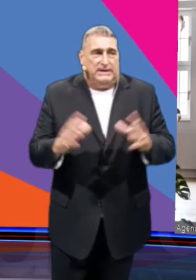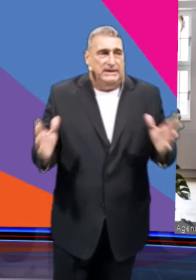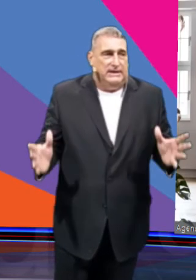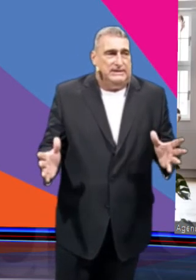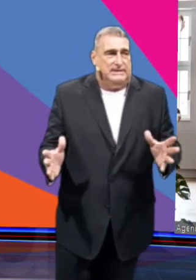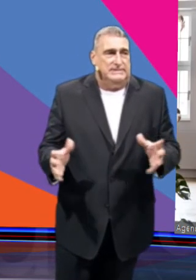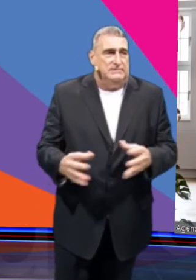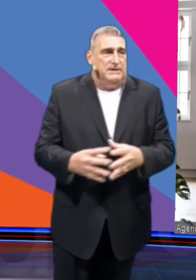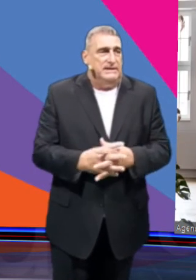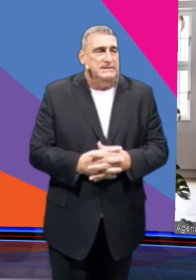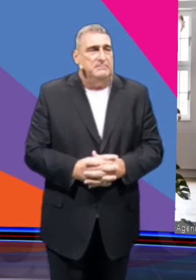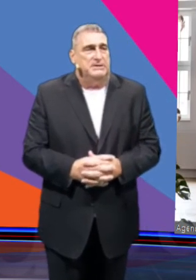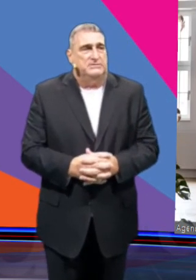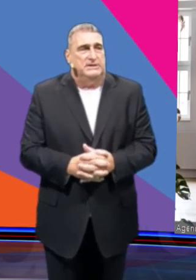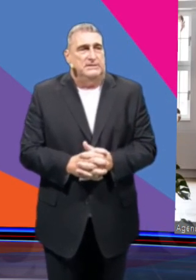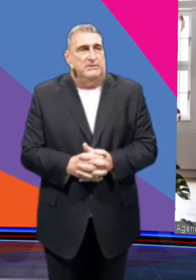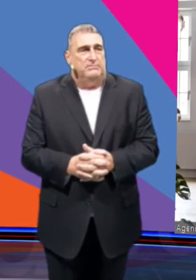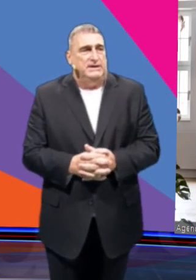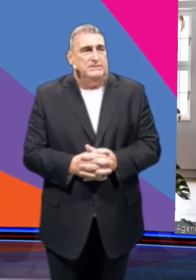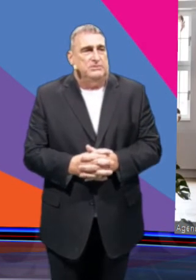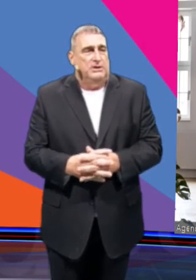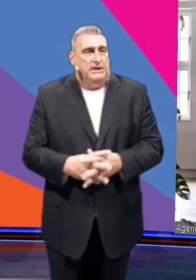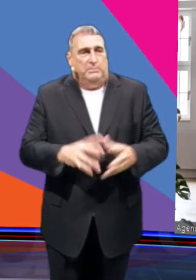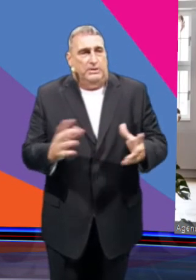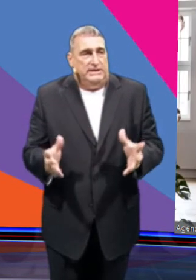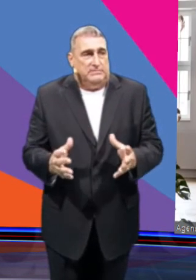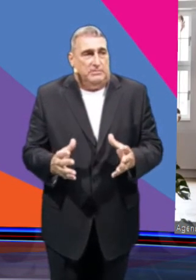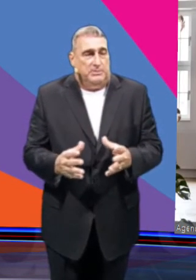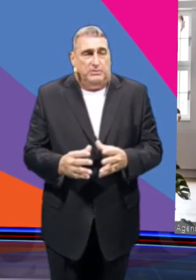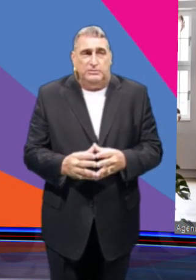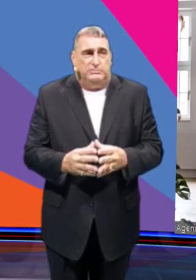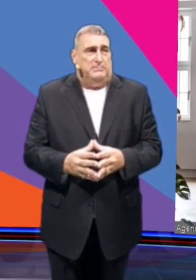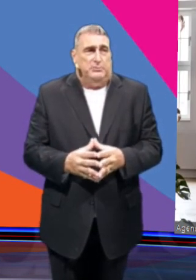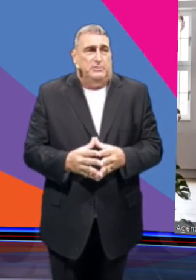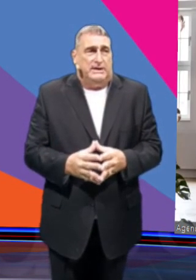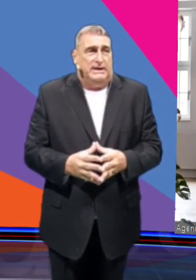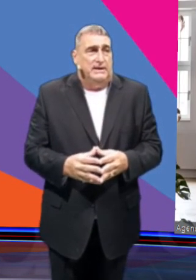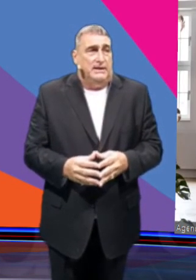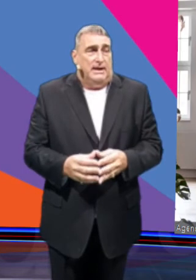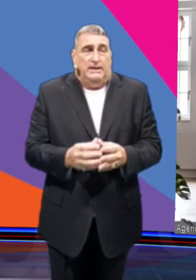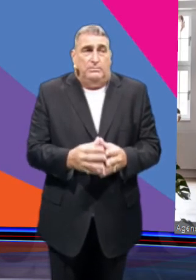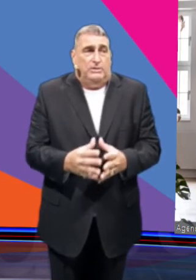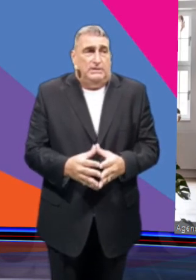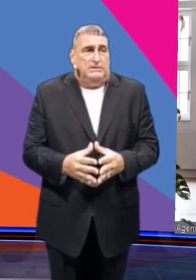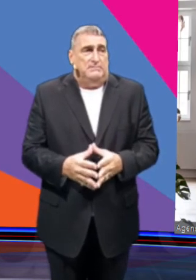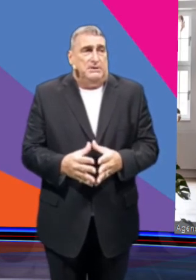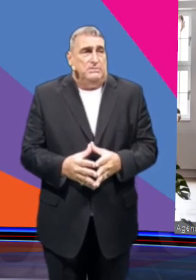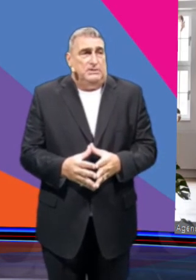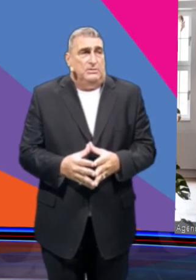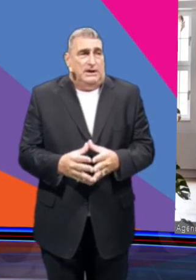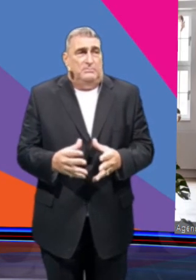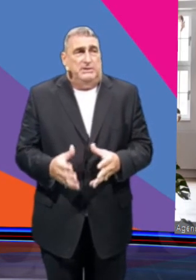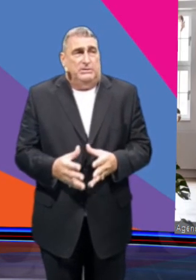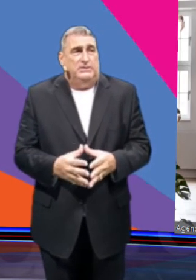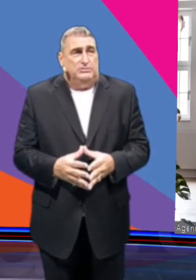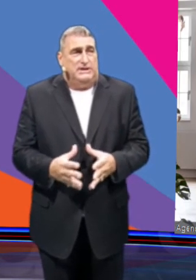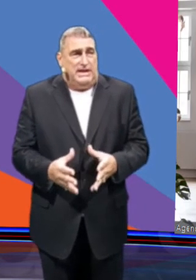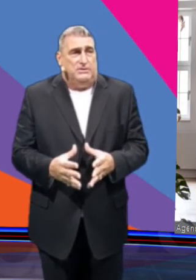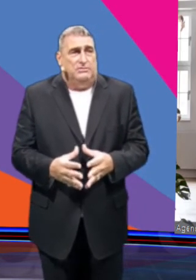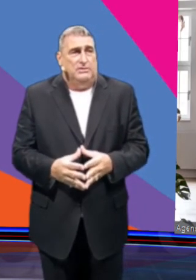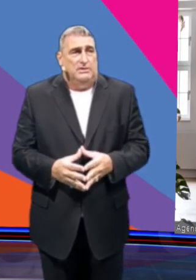que está llegando una cantidad impresionante de vacunas y eso es buenísimo, pero no se hubiera podido bajar. En algunos lados están vacunando a los menores de